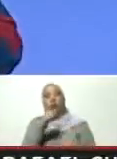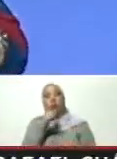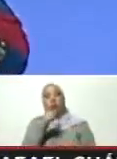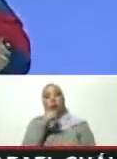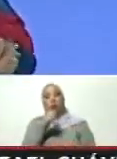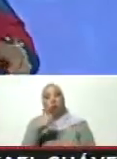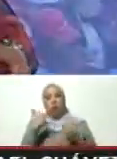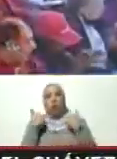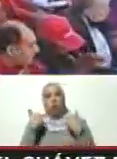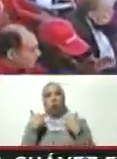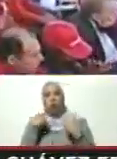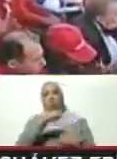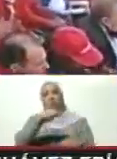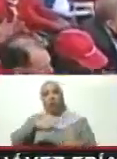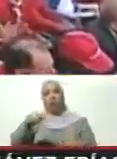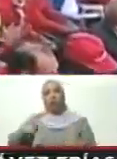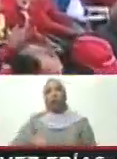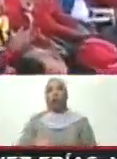presidente.